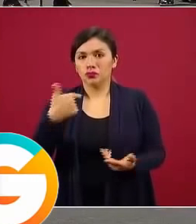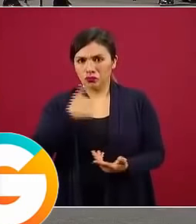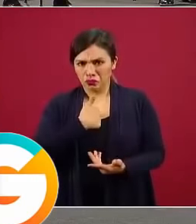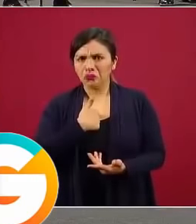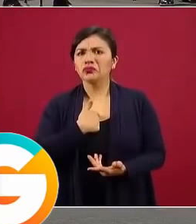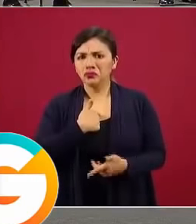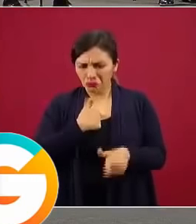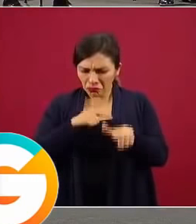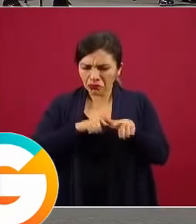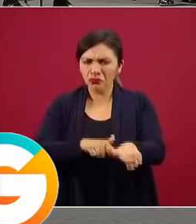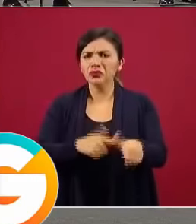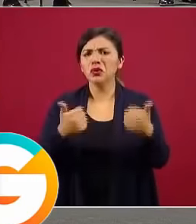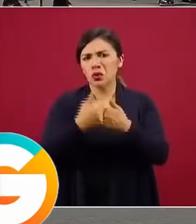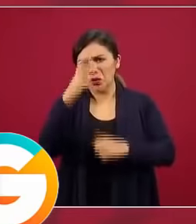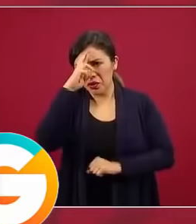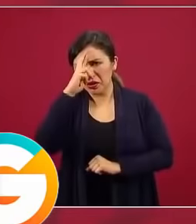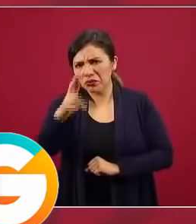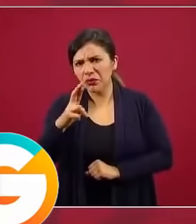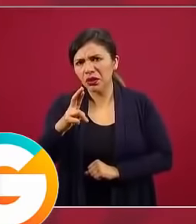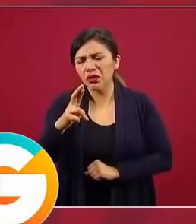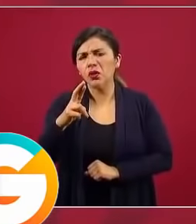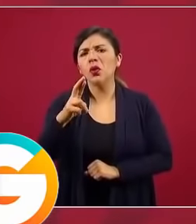respetar lo que